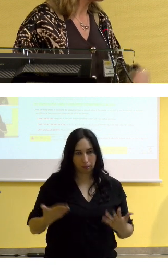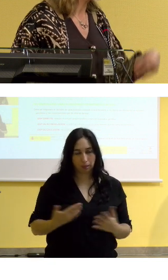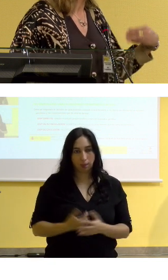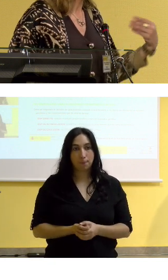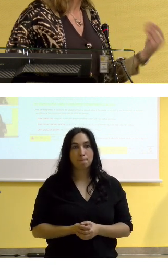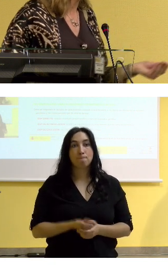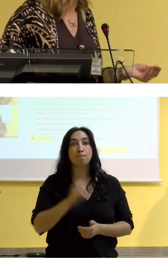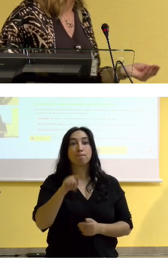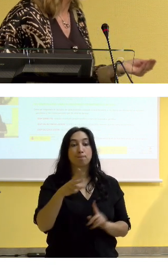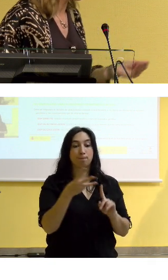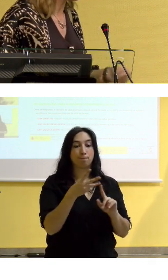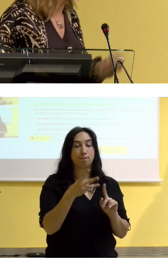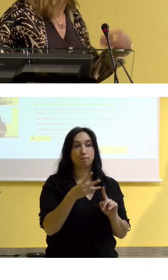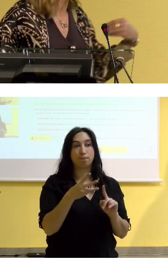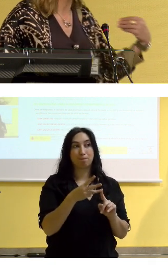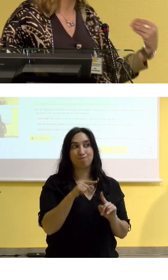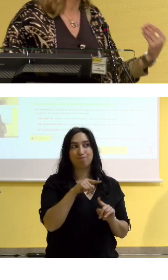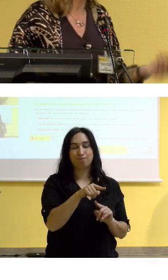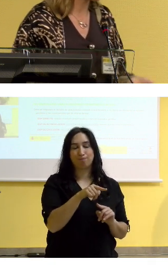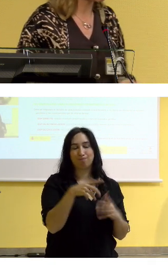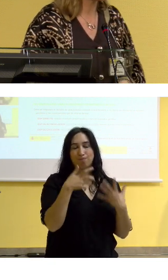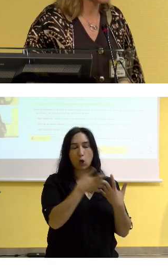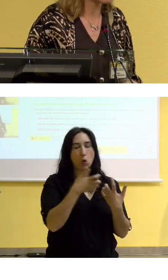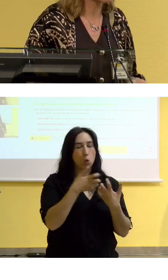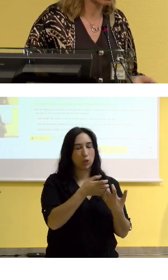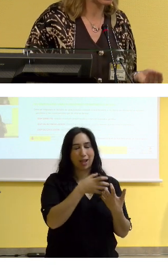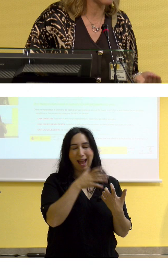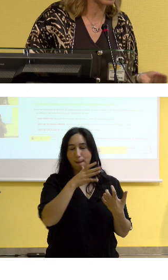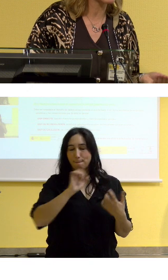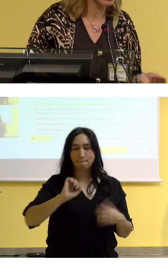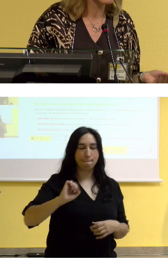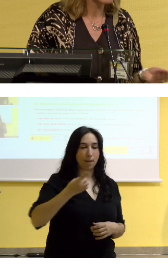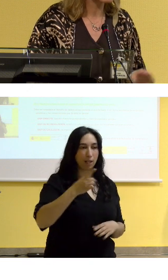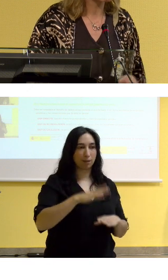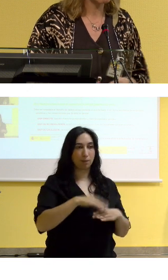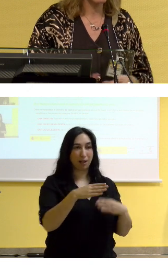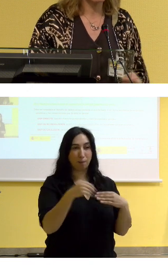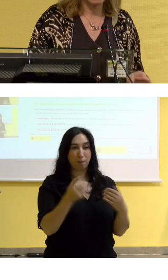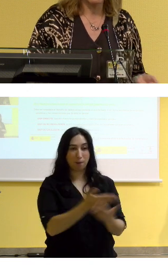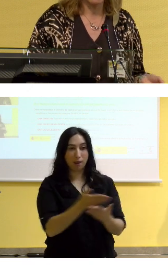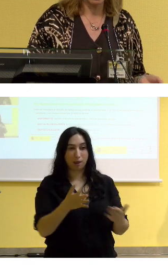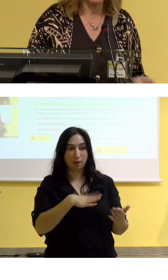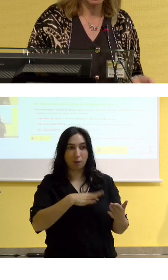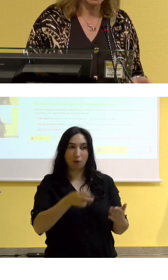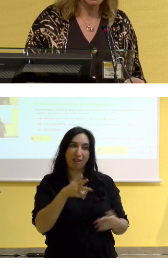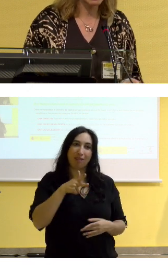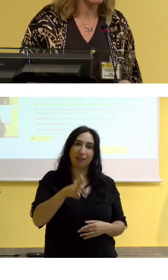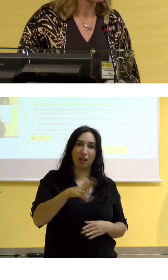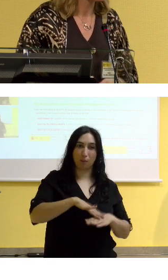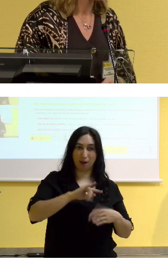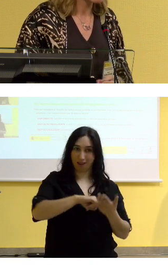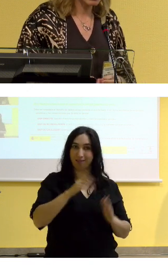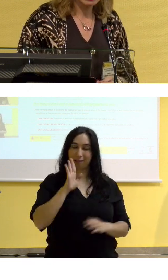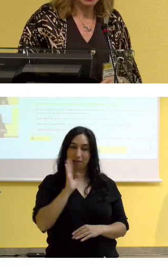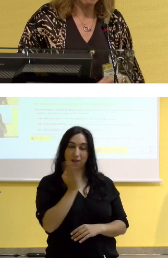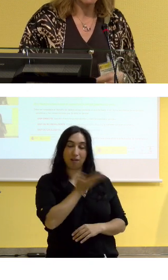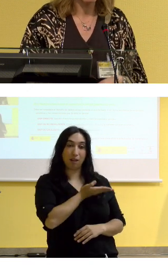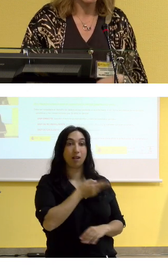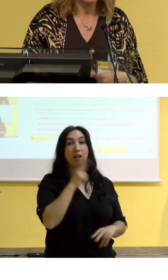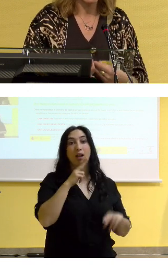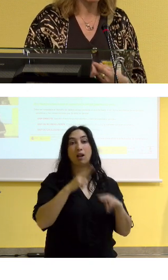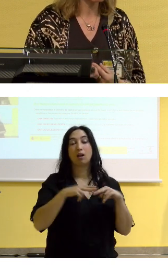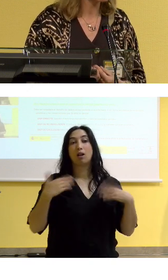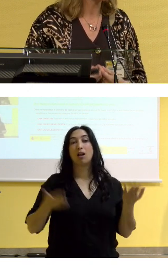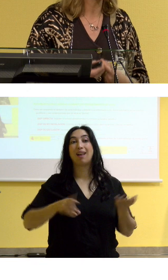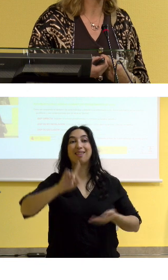Y existe otra opción que es por la que más se está luchando para que estos pacientes se puedan tener derecho a esta técnica, que es lo que se llama